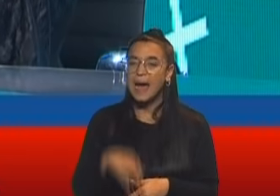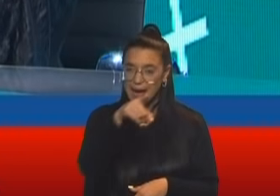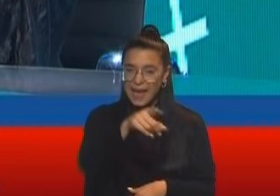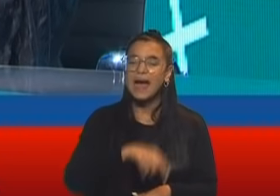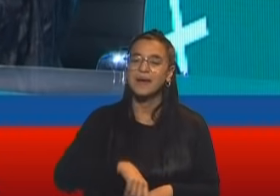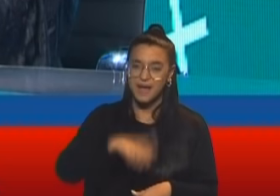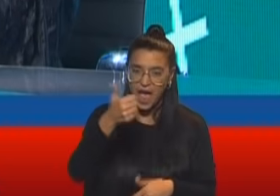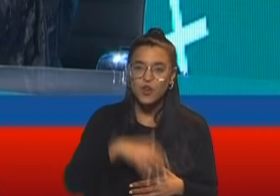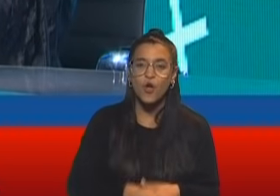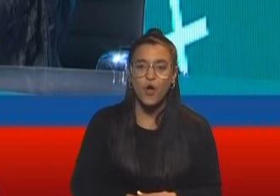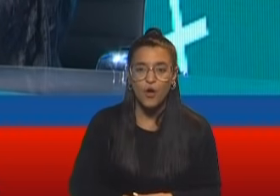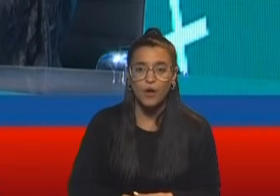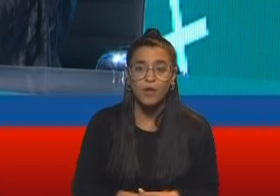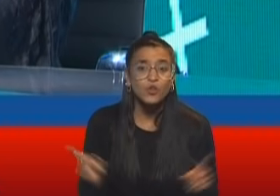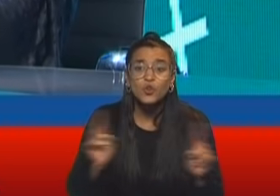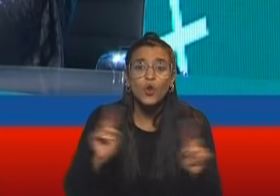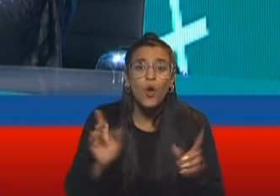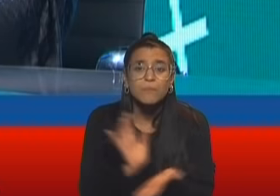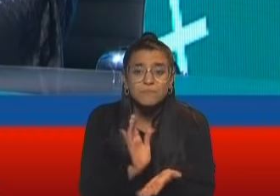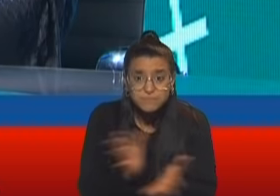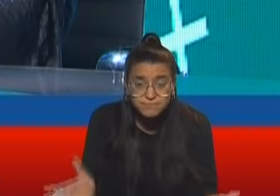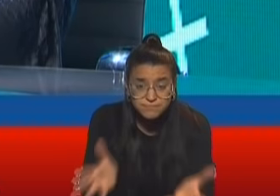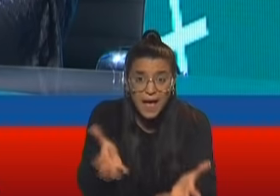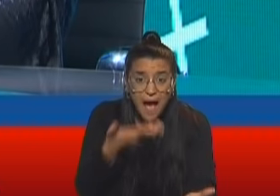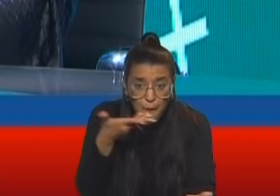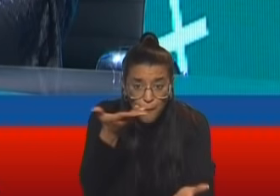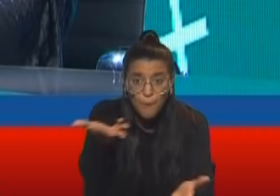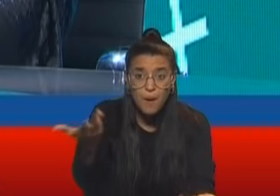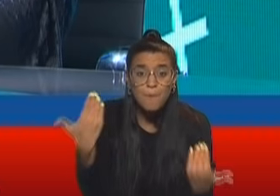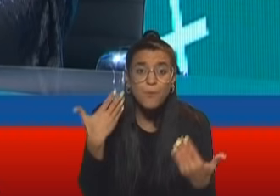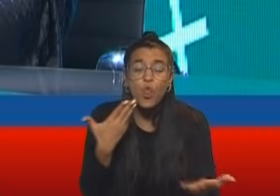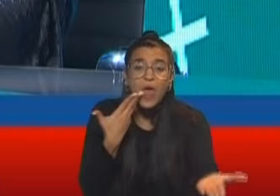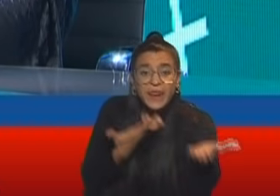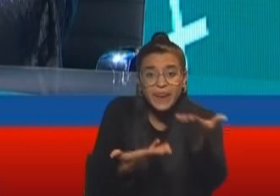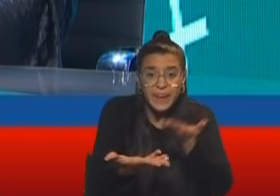ganó. Claro. No, se trata de dejar hablar y poder escuchar, me